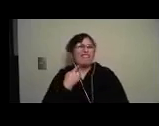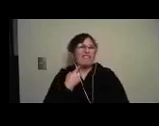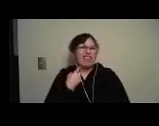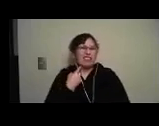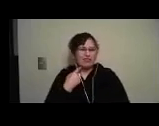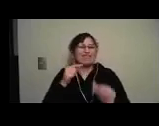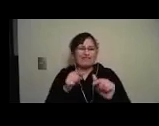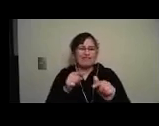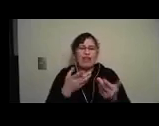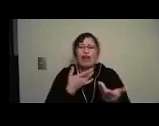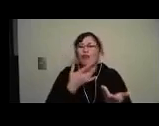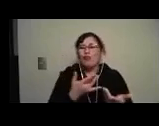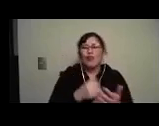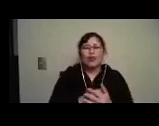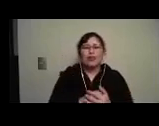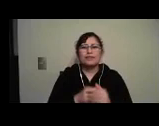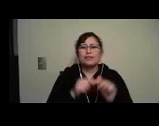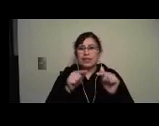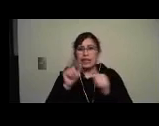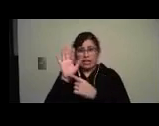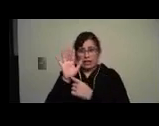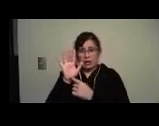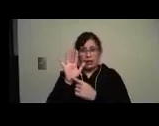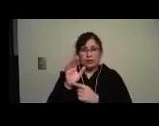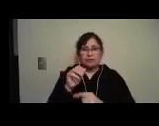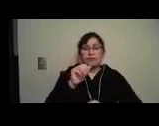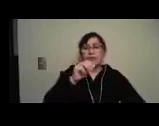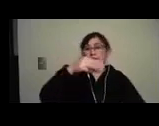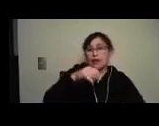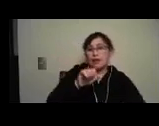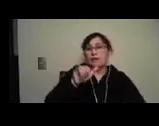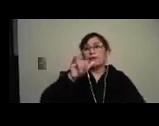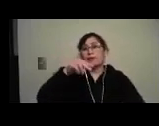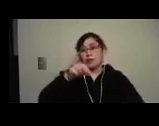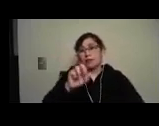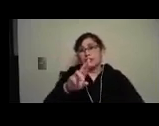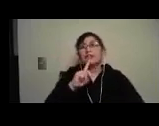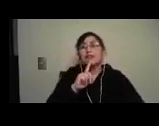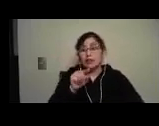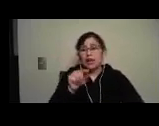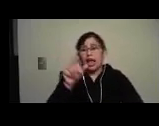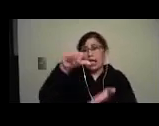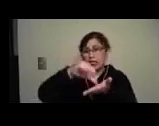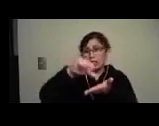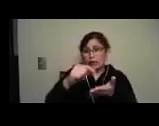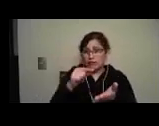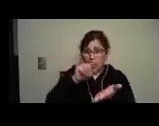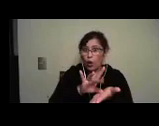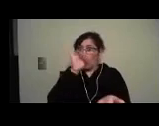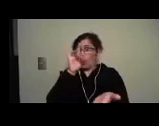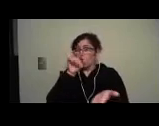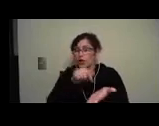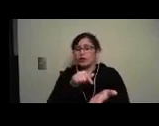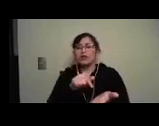Y porque estas neuronas de Meyer, ya que se encuentran en este núcleo, comienzan a degenerar